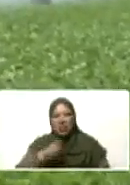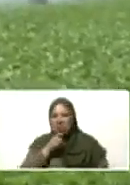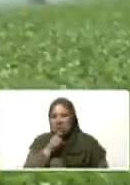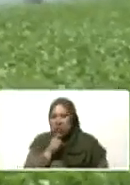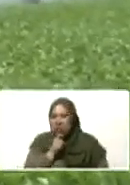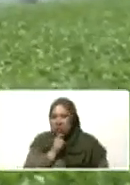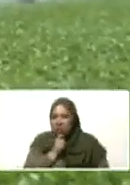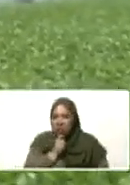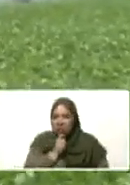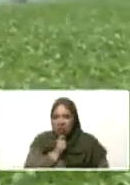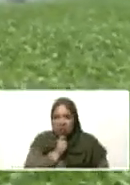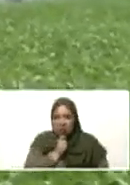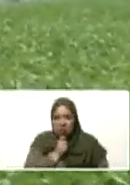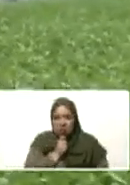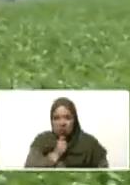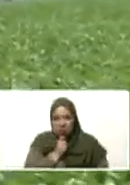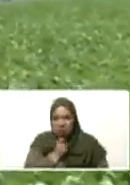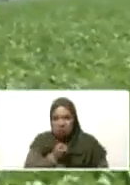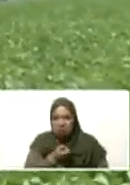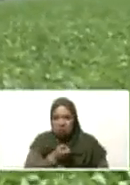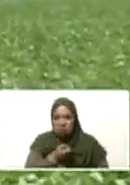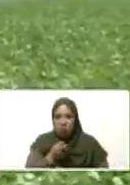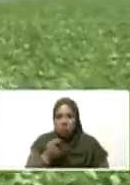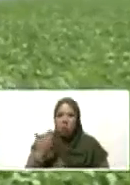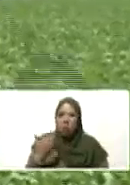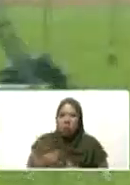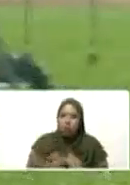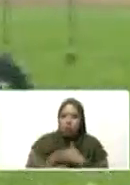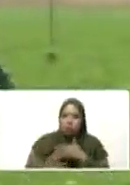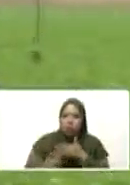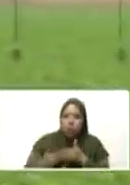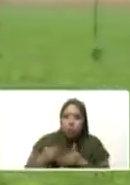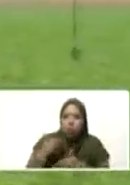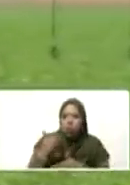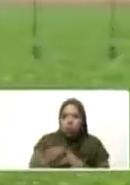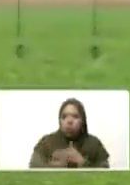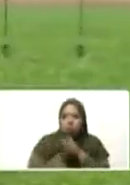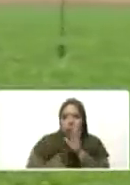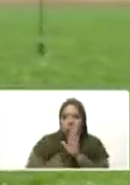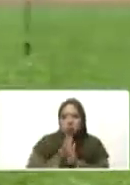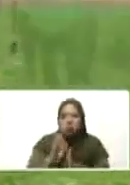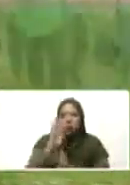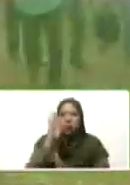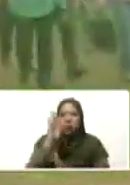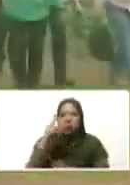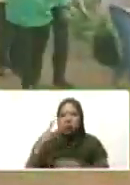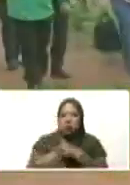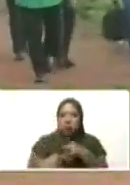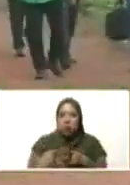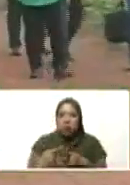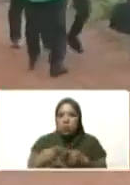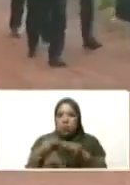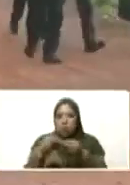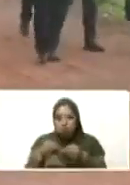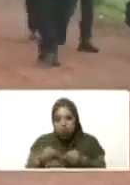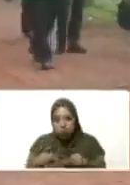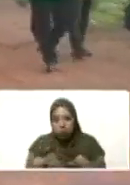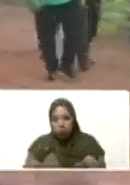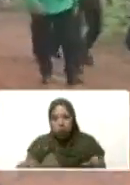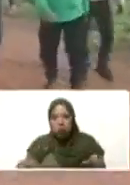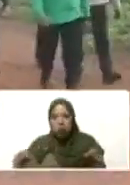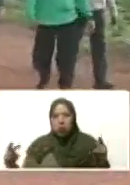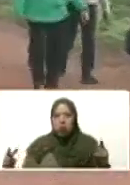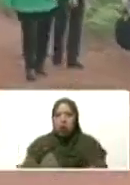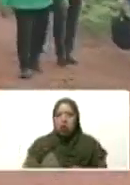difíciles. Y luego, bueno, encontró el camino del desarrollo, de la producción, de la siembra. Encontró